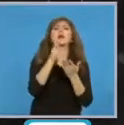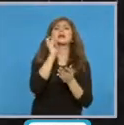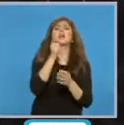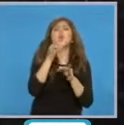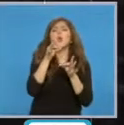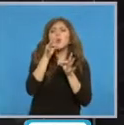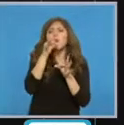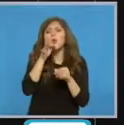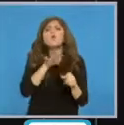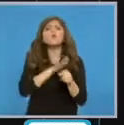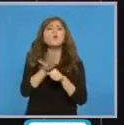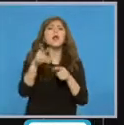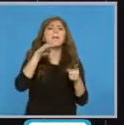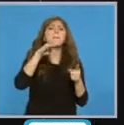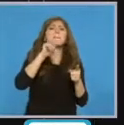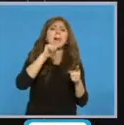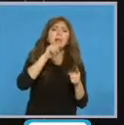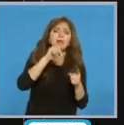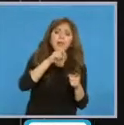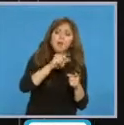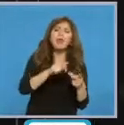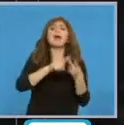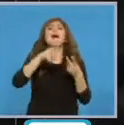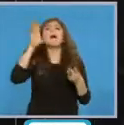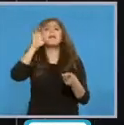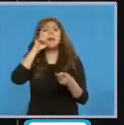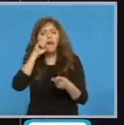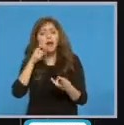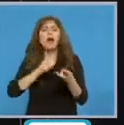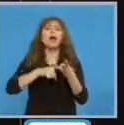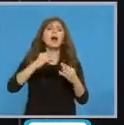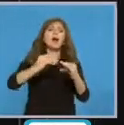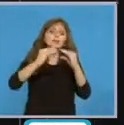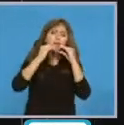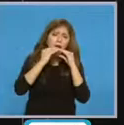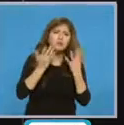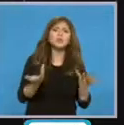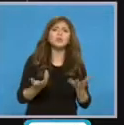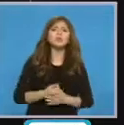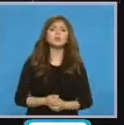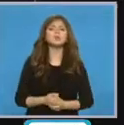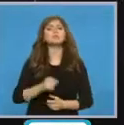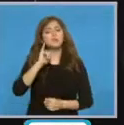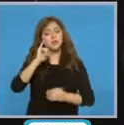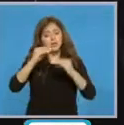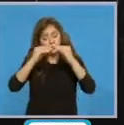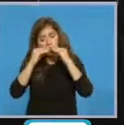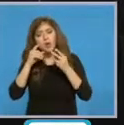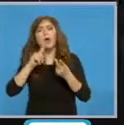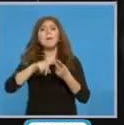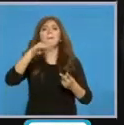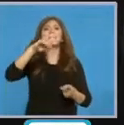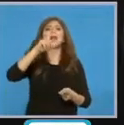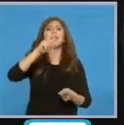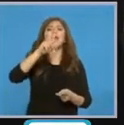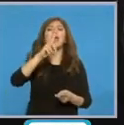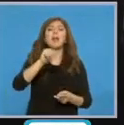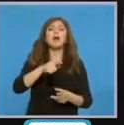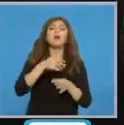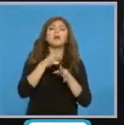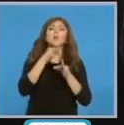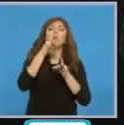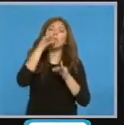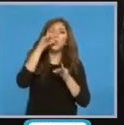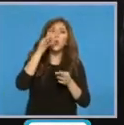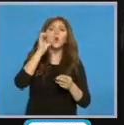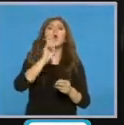Malteadas, naranjadas. Pues se acostumbraba a ir a Sándwich. las cafeterías, a los sándwiches, a las malteadas, como usted dice,